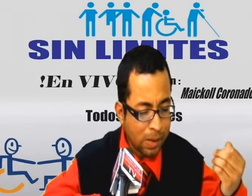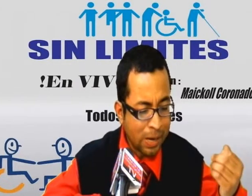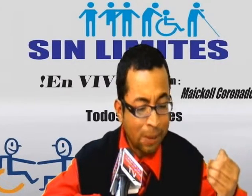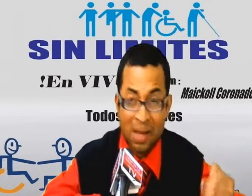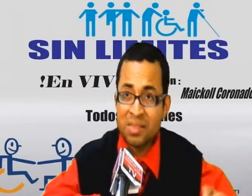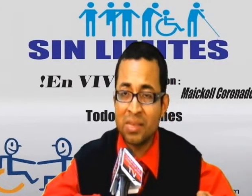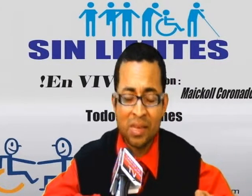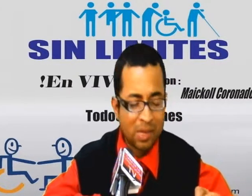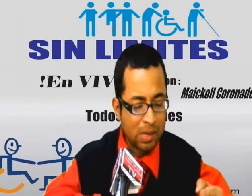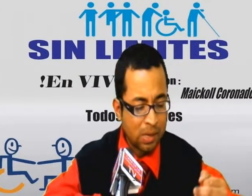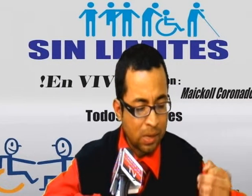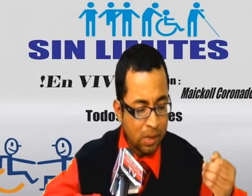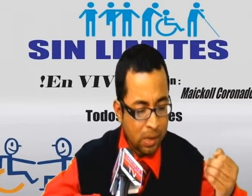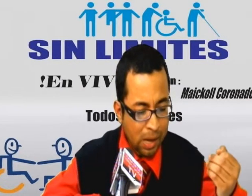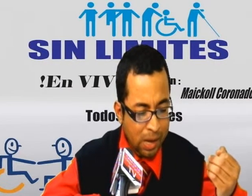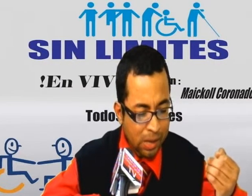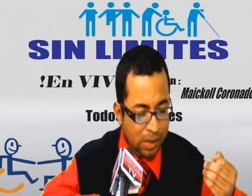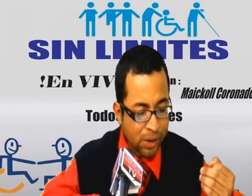el avance